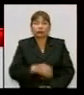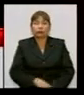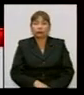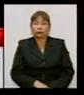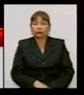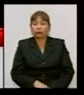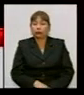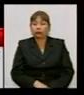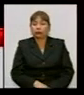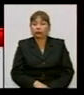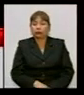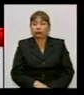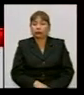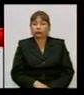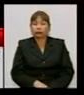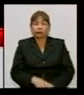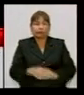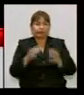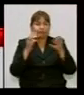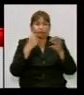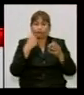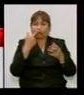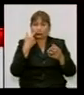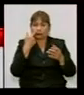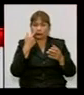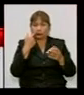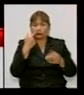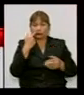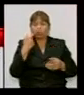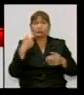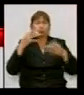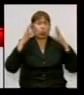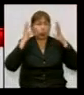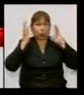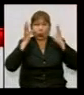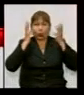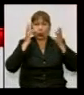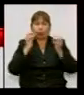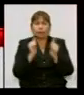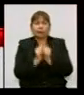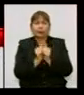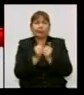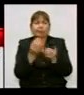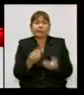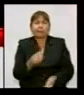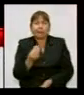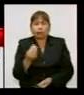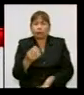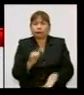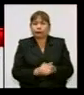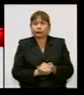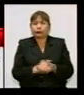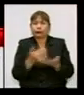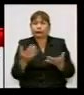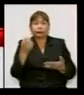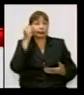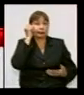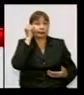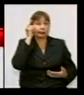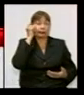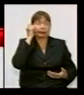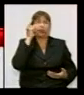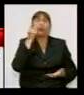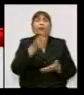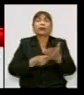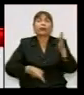Fue muy confuso en los días precedentes, porque no entendíamos qué